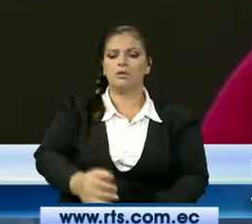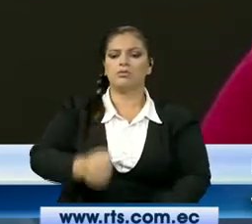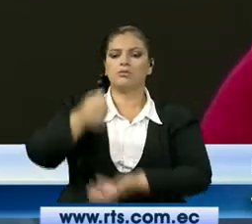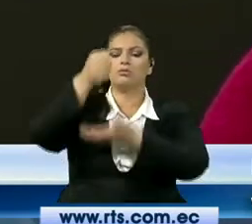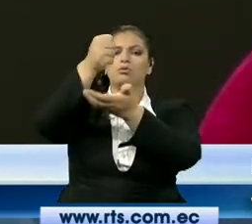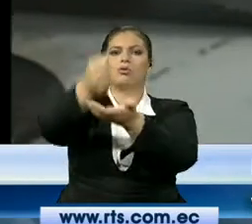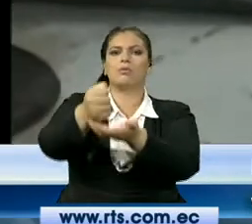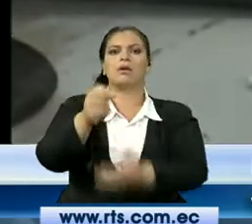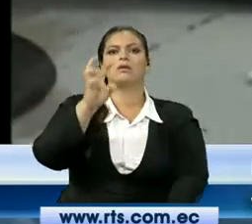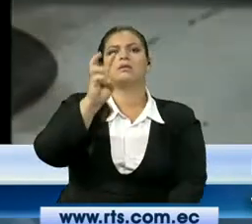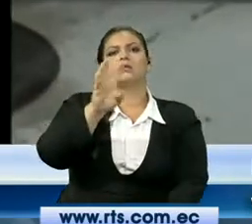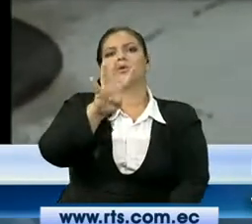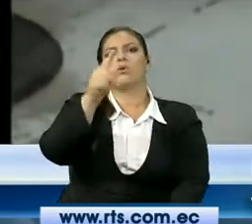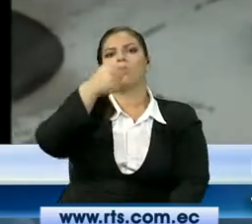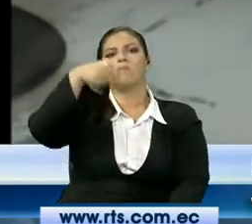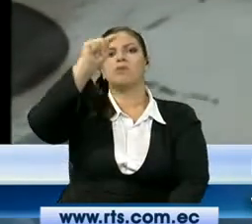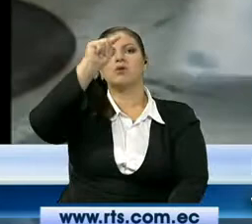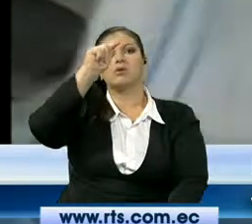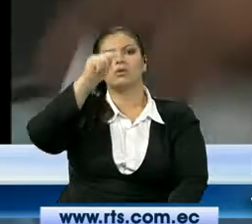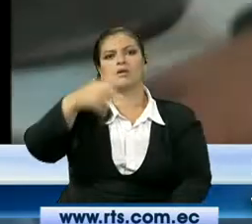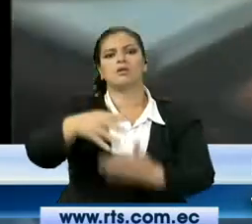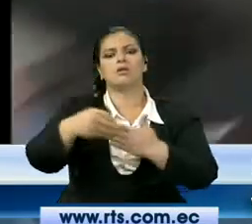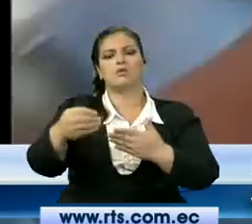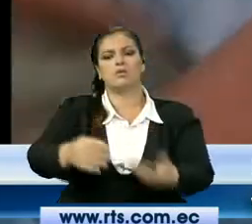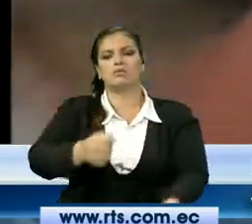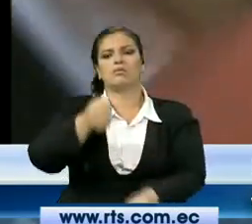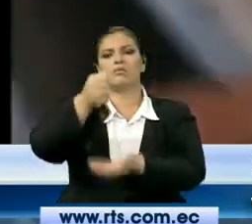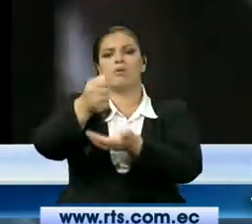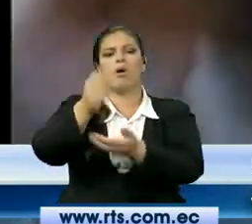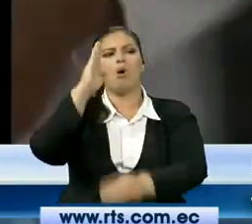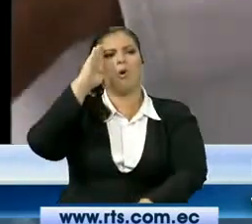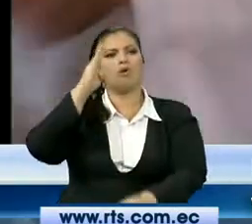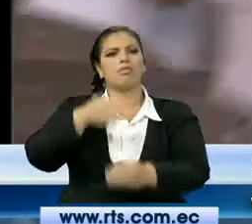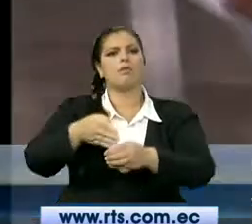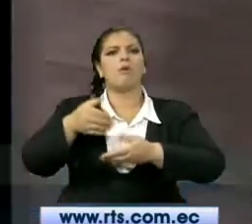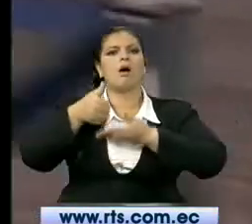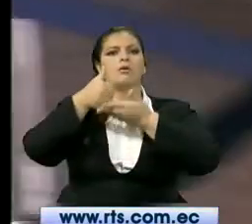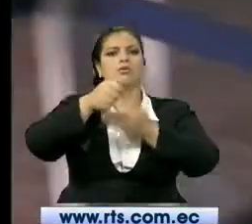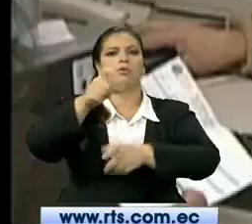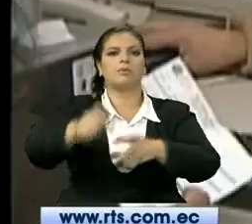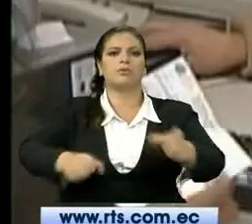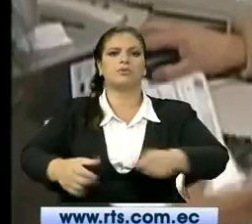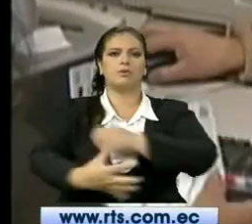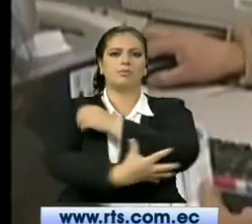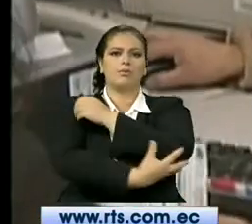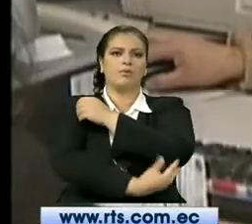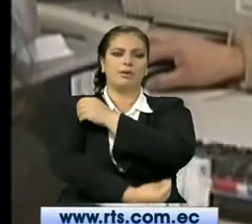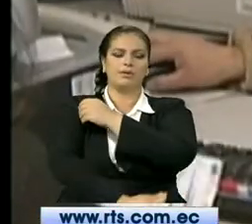importante misión. Con realización de Rafael Hermida, informó Adriana Rojas.